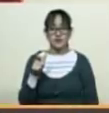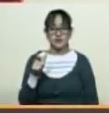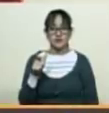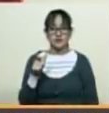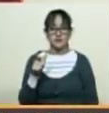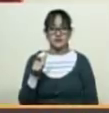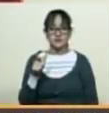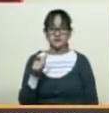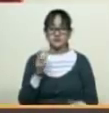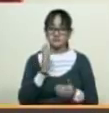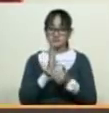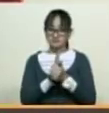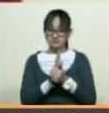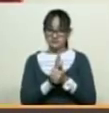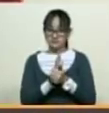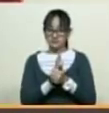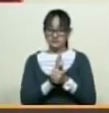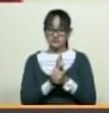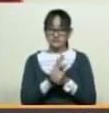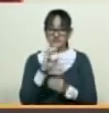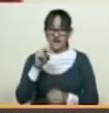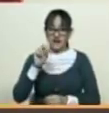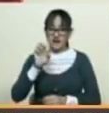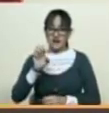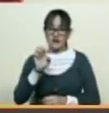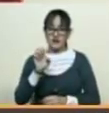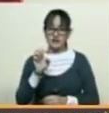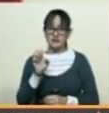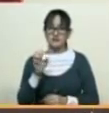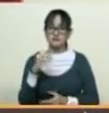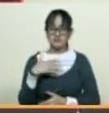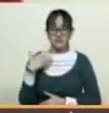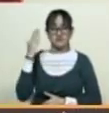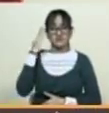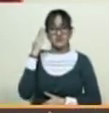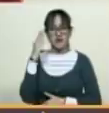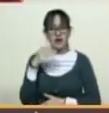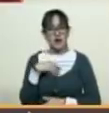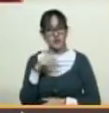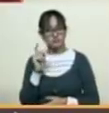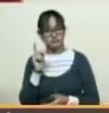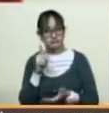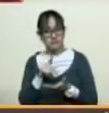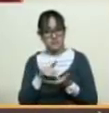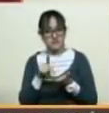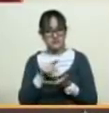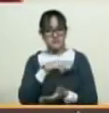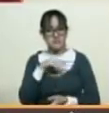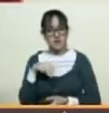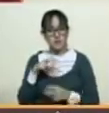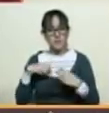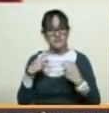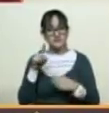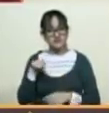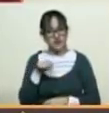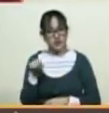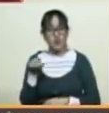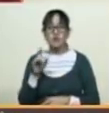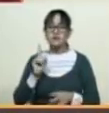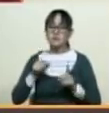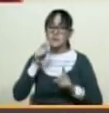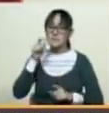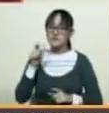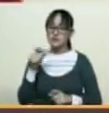a través del registro electoral, puedan saber si son miembros de mesa. También les decimos a las personas que